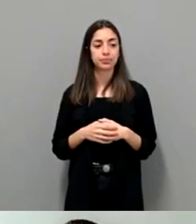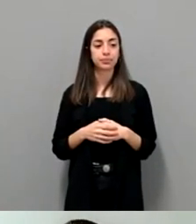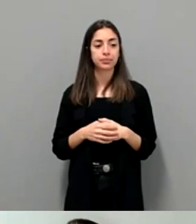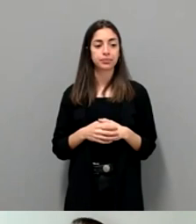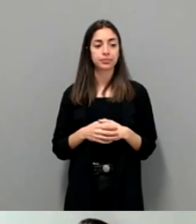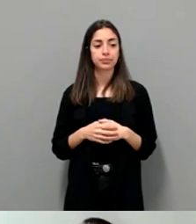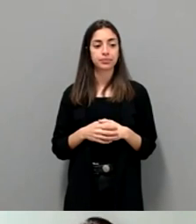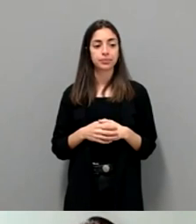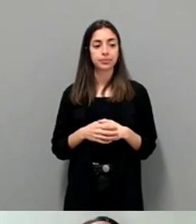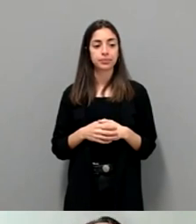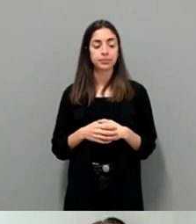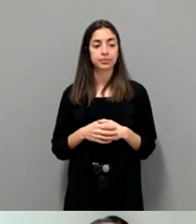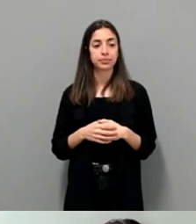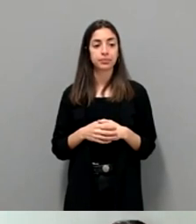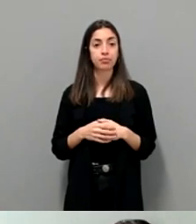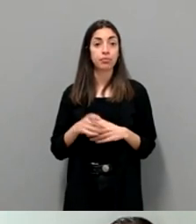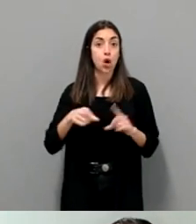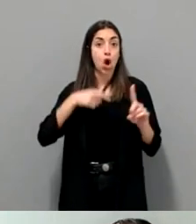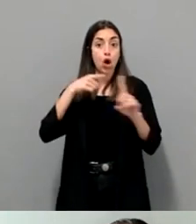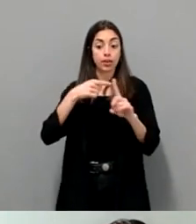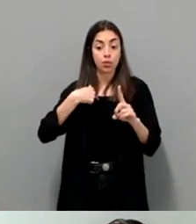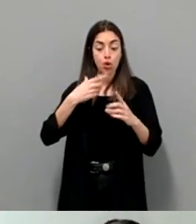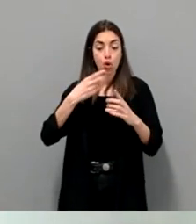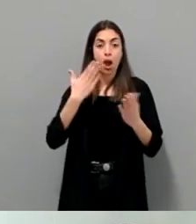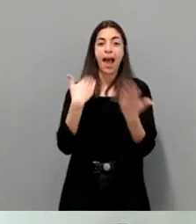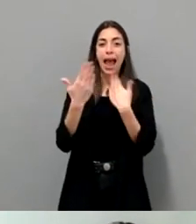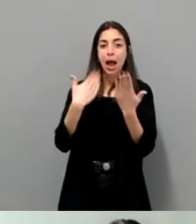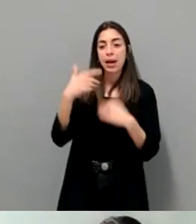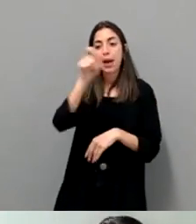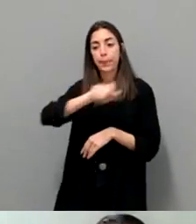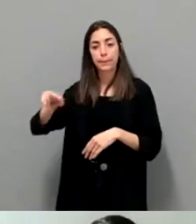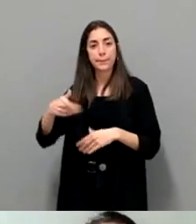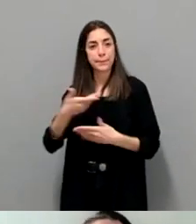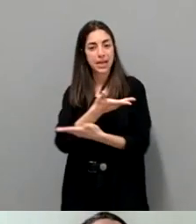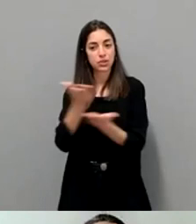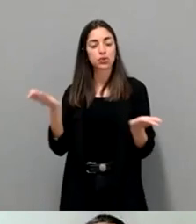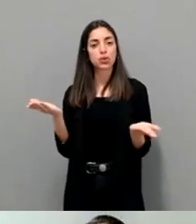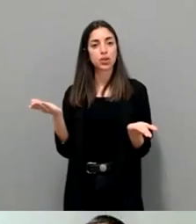persona. Para poder hablar con las personas. Y